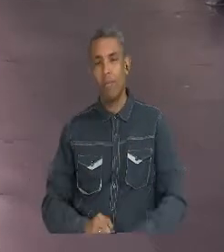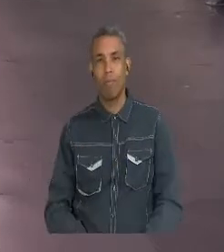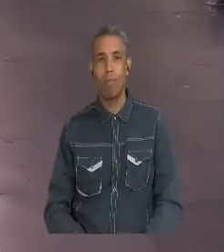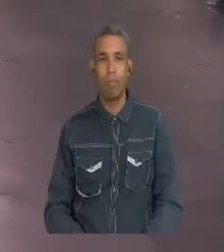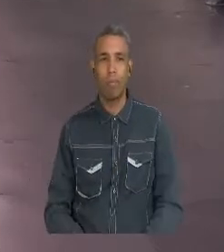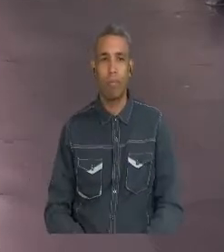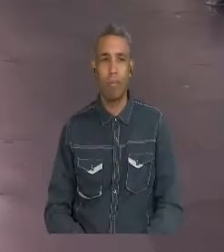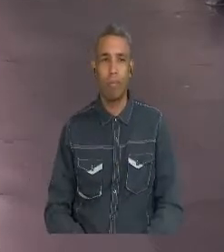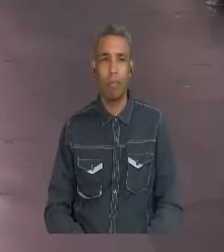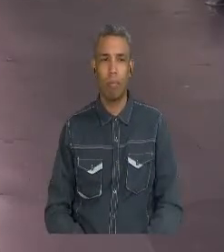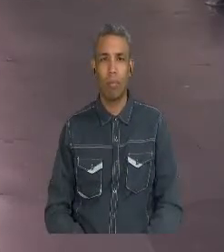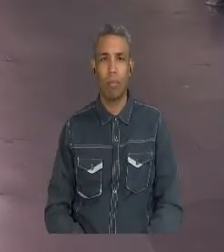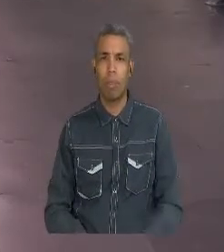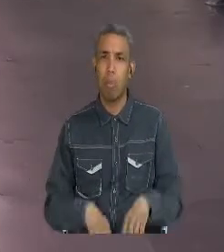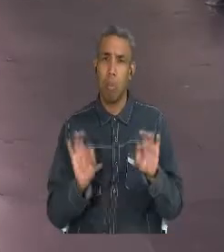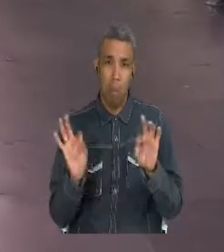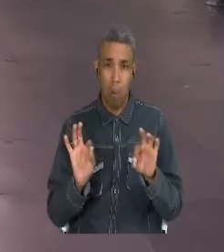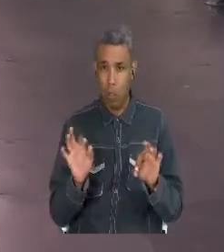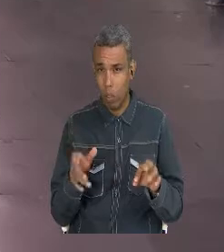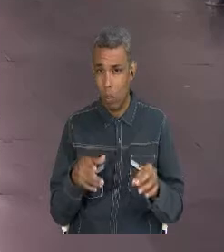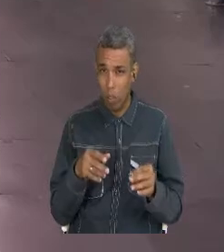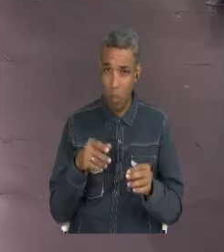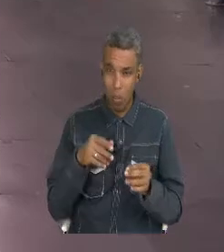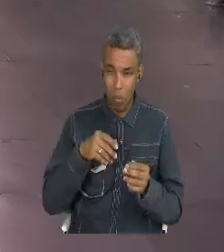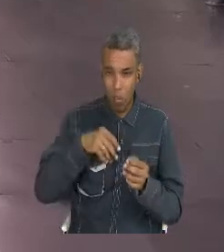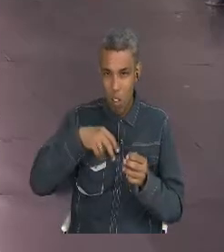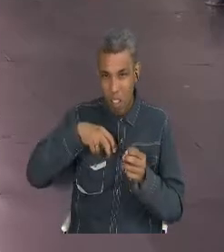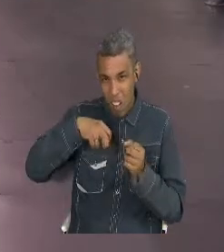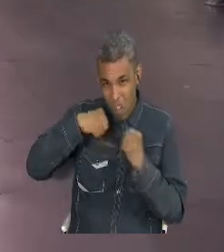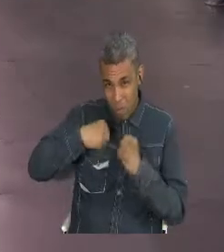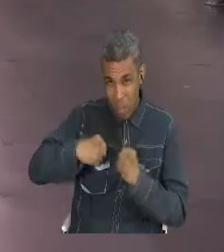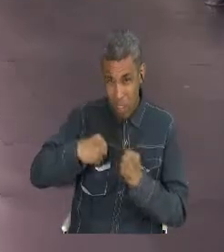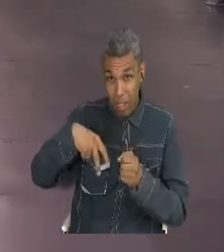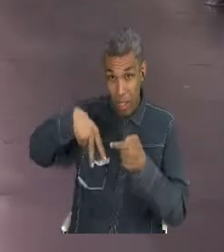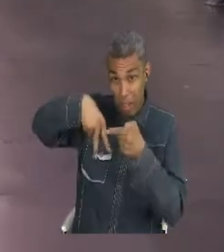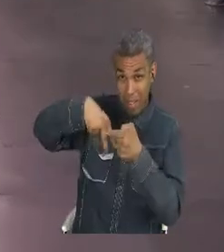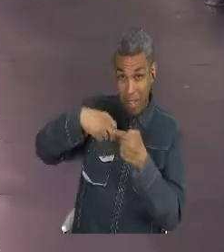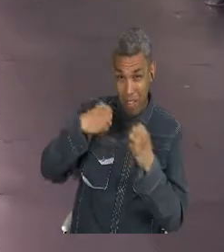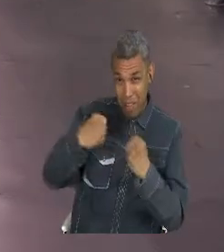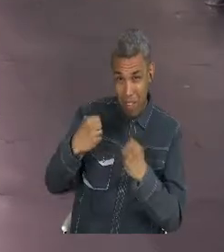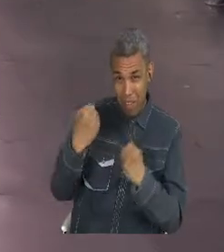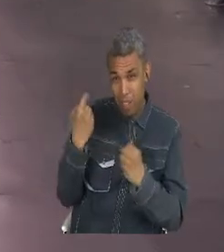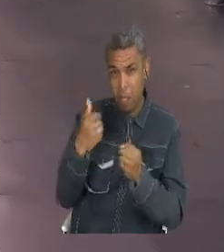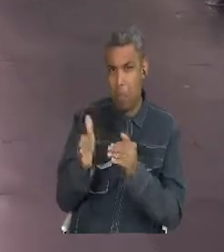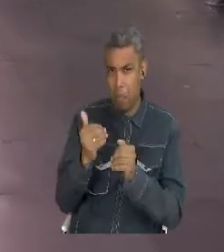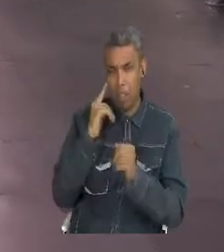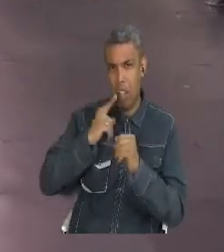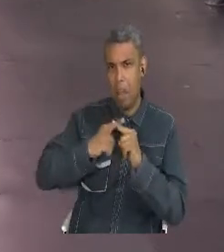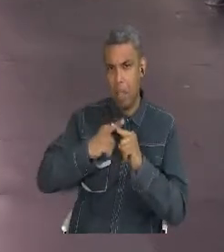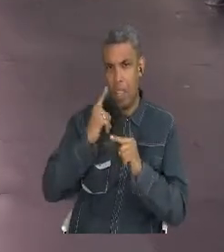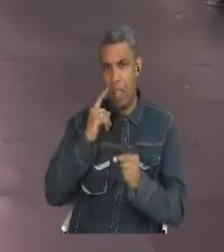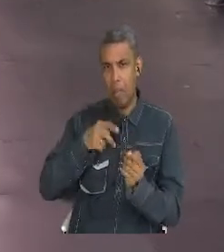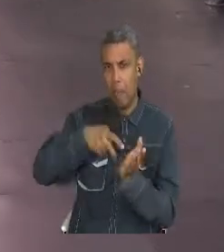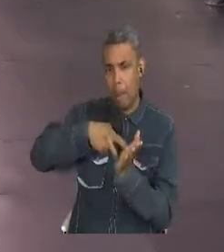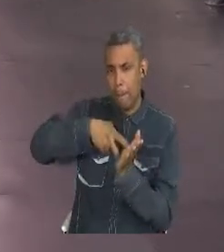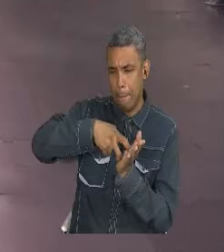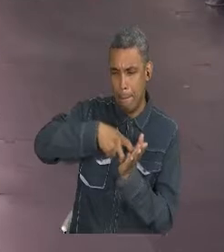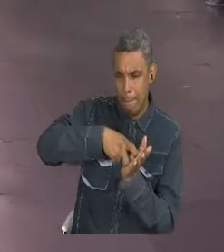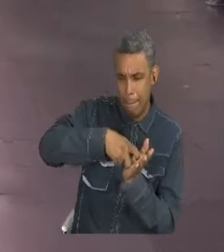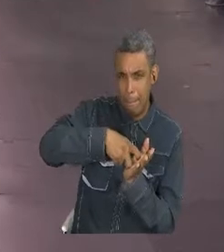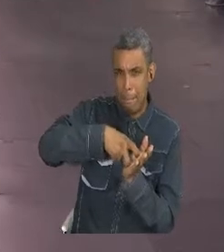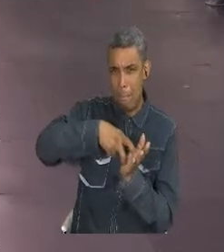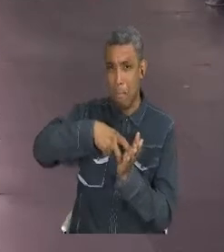pueda ejercer o hacerlo bien. ¿Listo? Muy bien. Entonces, ya hicimos nuestro primer ejercicio.